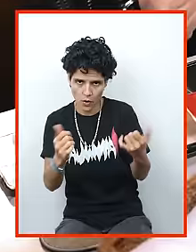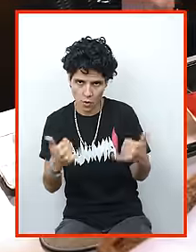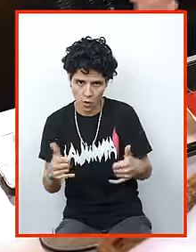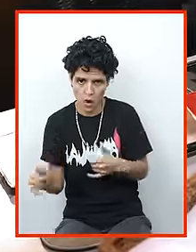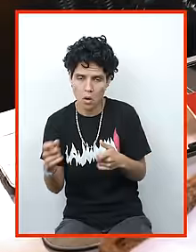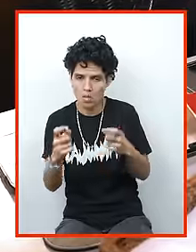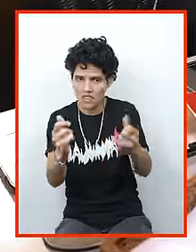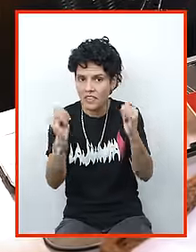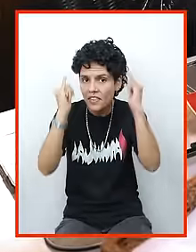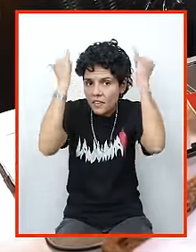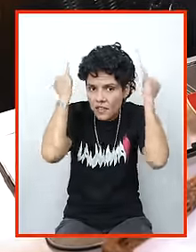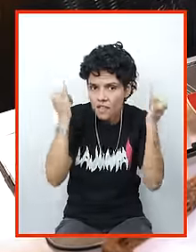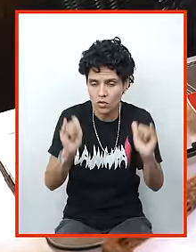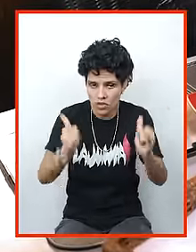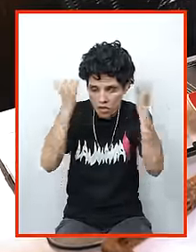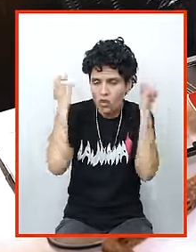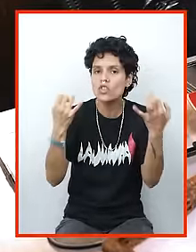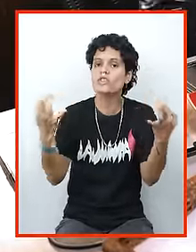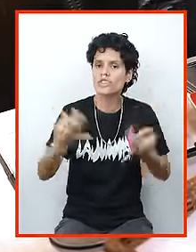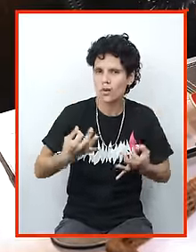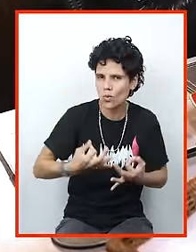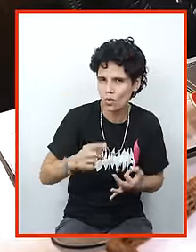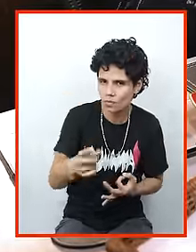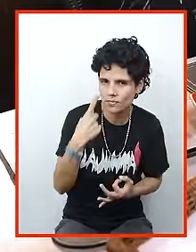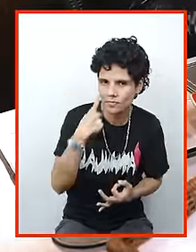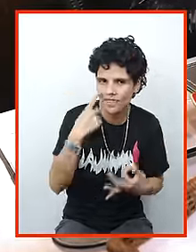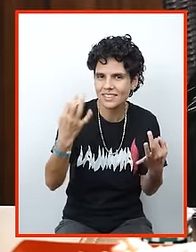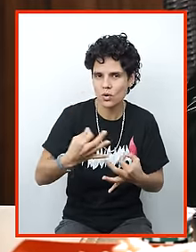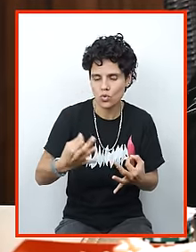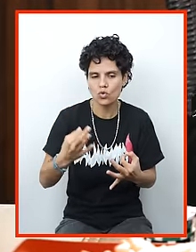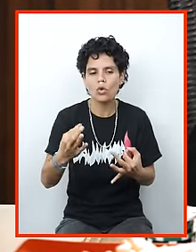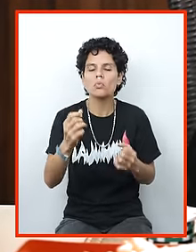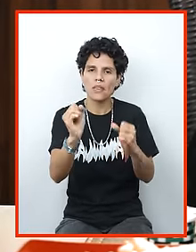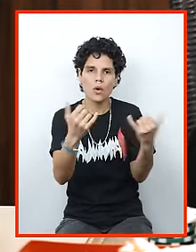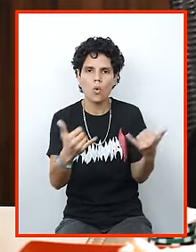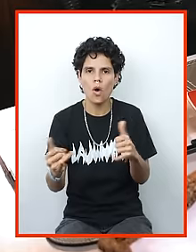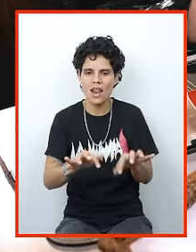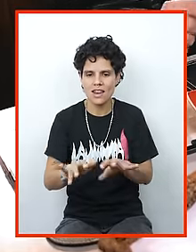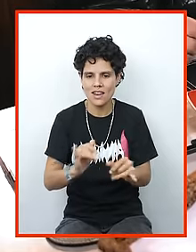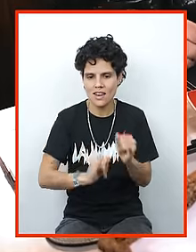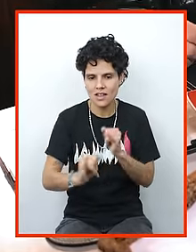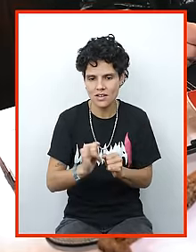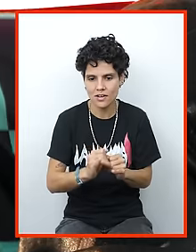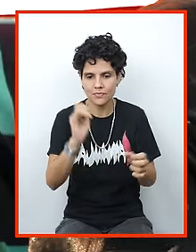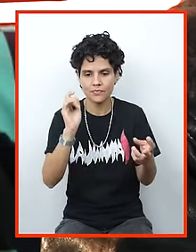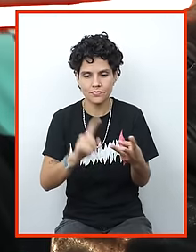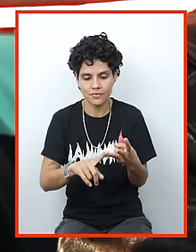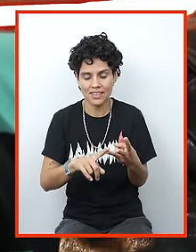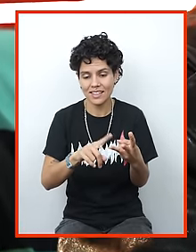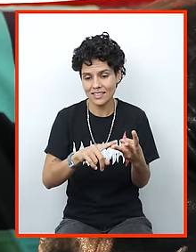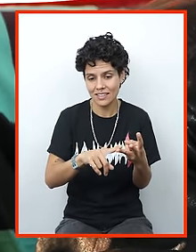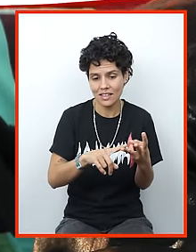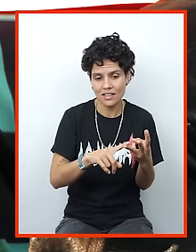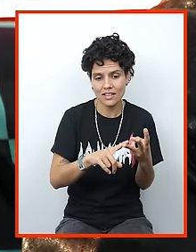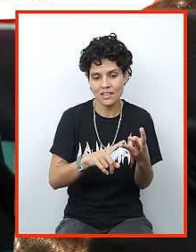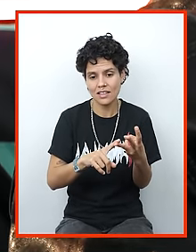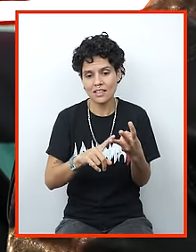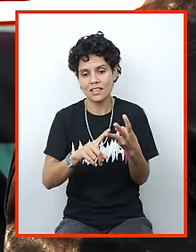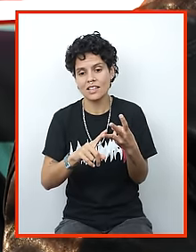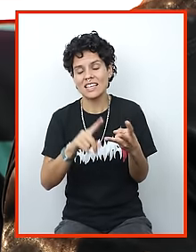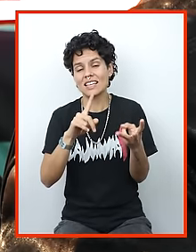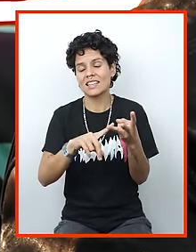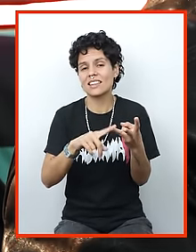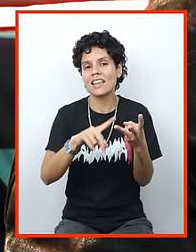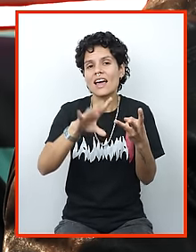código la junta. Entretente, seguro, muy seguro siempre, juega seguro con juega en línea. Dale, tenés dos más. Esta extra es para el Fost. Igual es un amigo